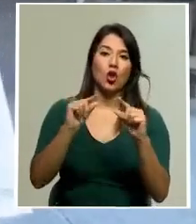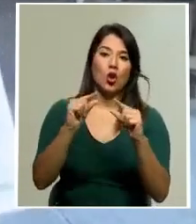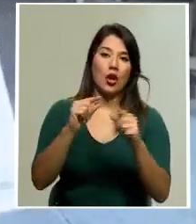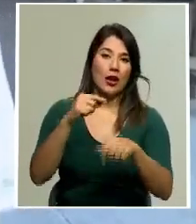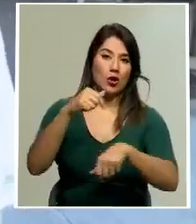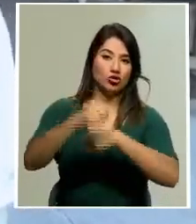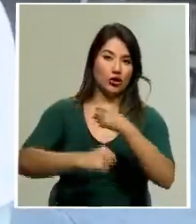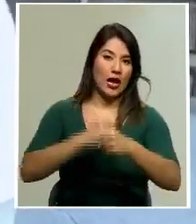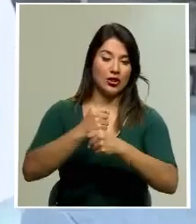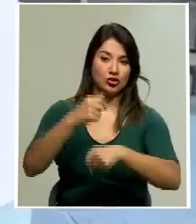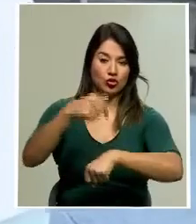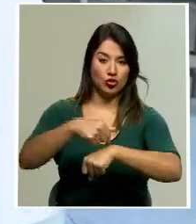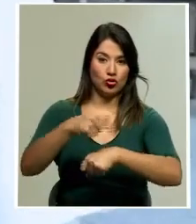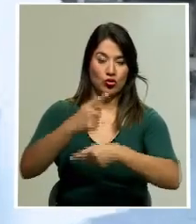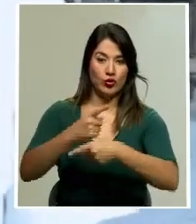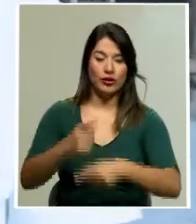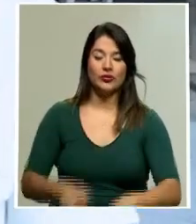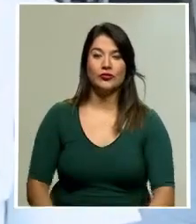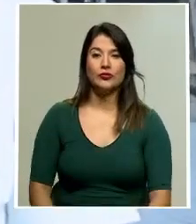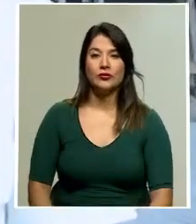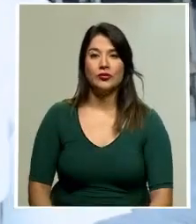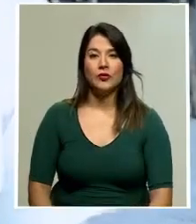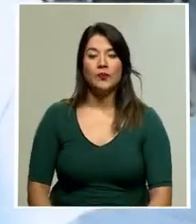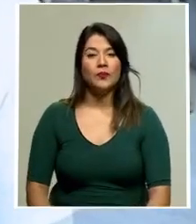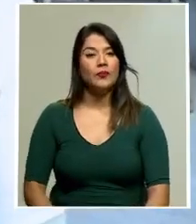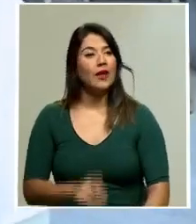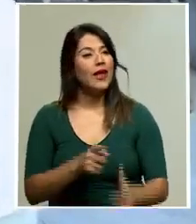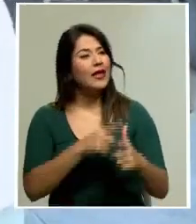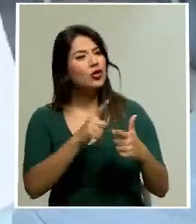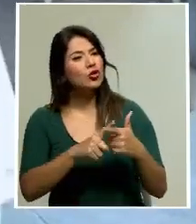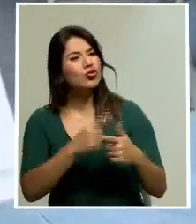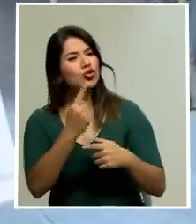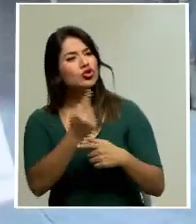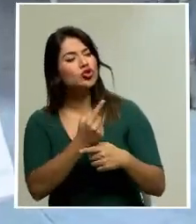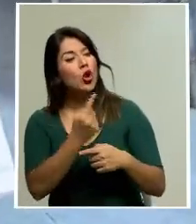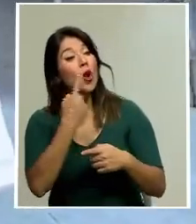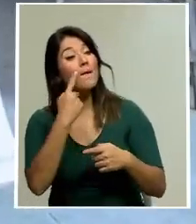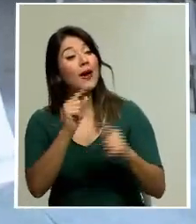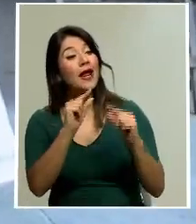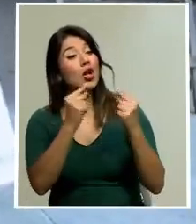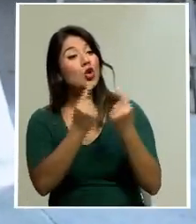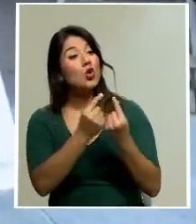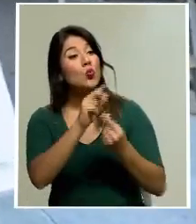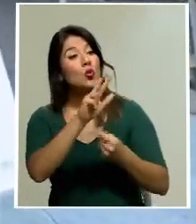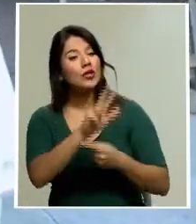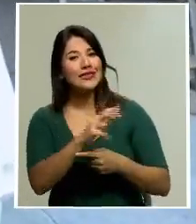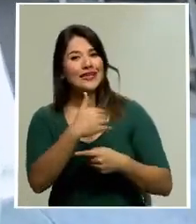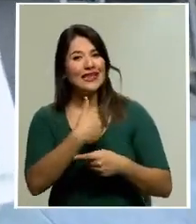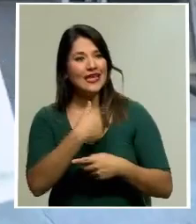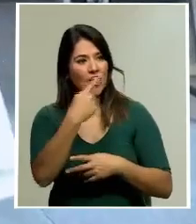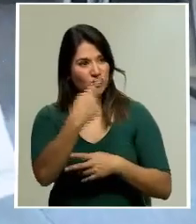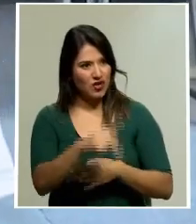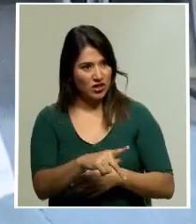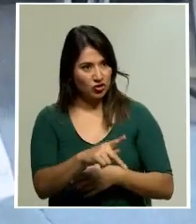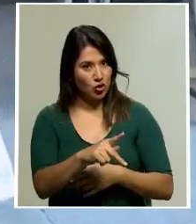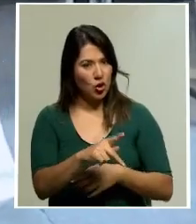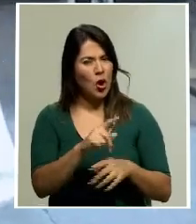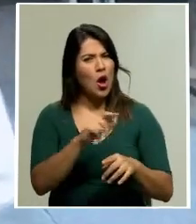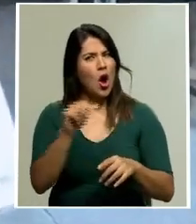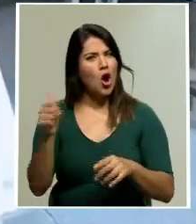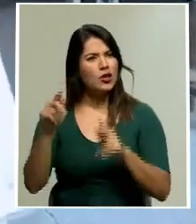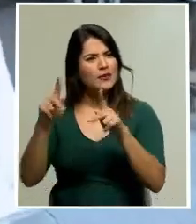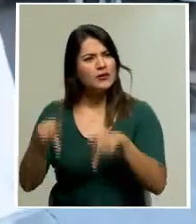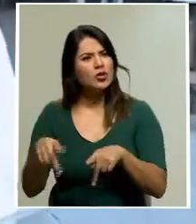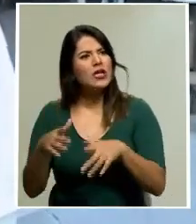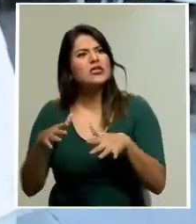de hoy. ¿Explica usted que esta es solamente para personas del grupo 3 en riesgo? ¿Qué pasa con la otra población? La otra población la seguimos